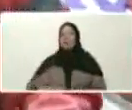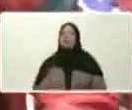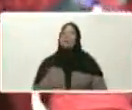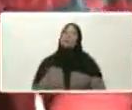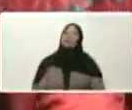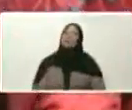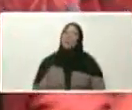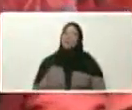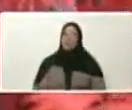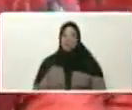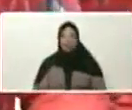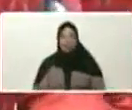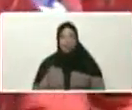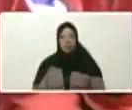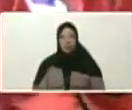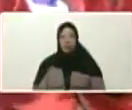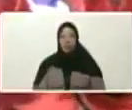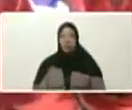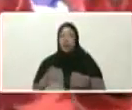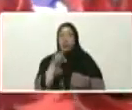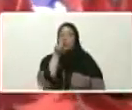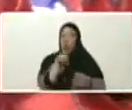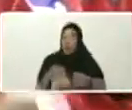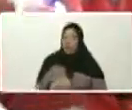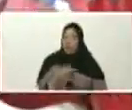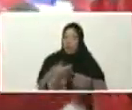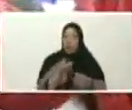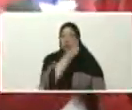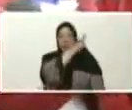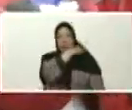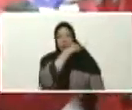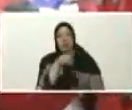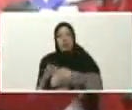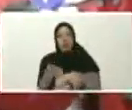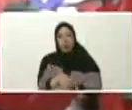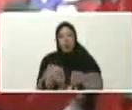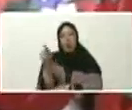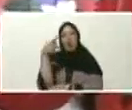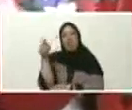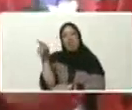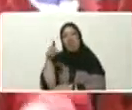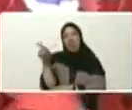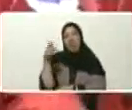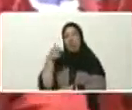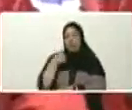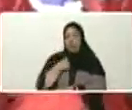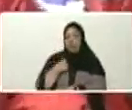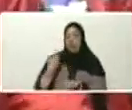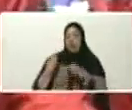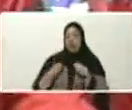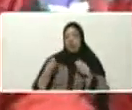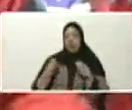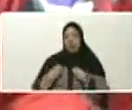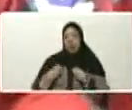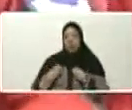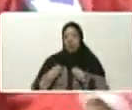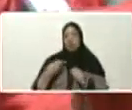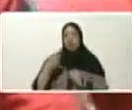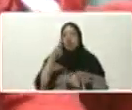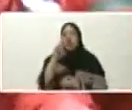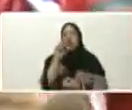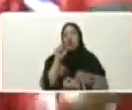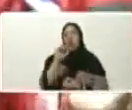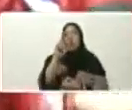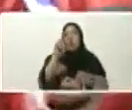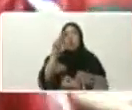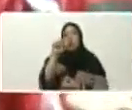Bueno, yo soy jefa de calle de la parroquia Katia Lamar. Vivo en la Roraima.